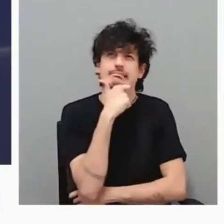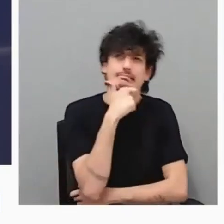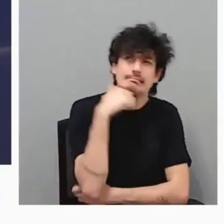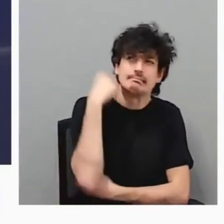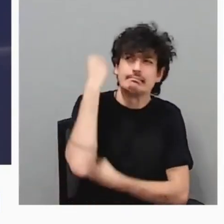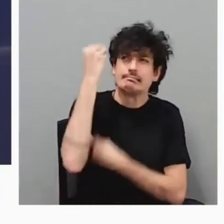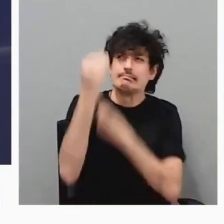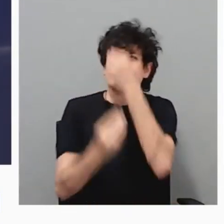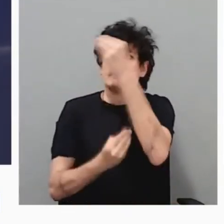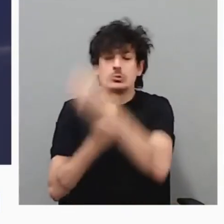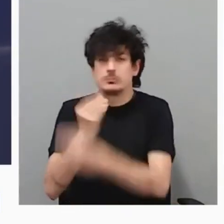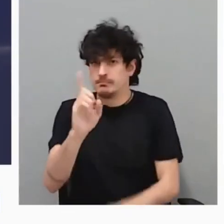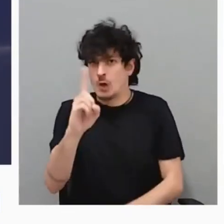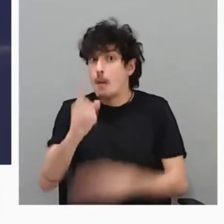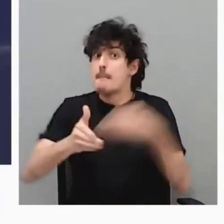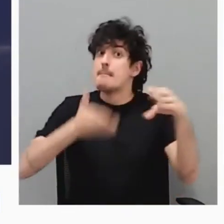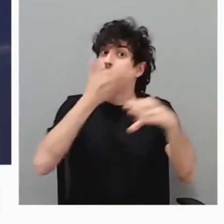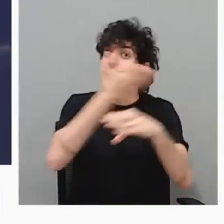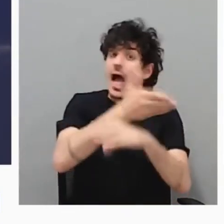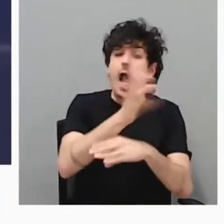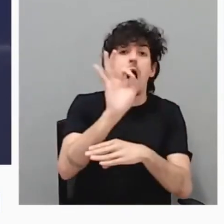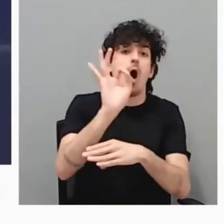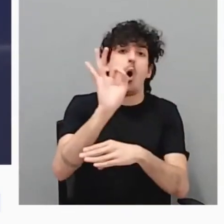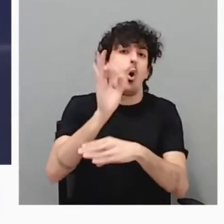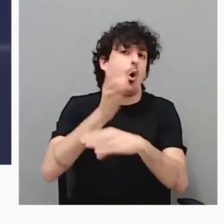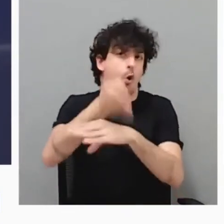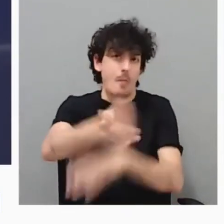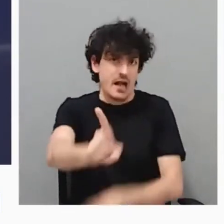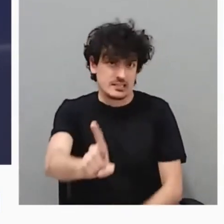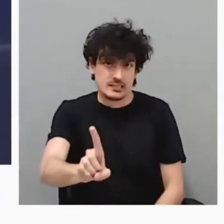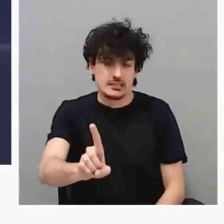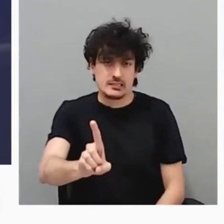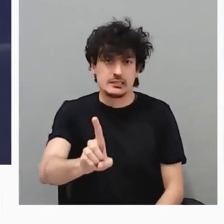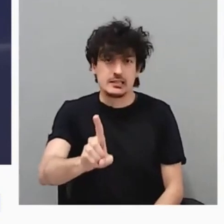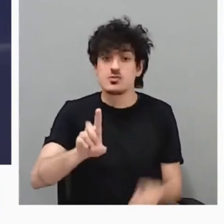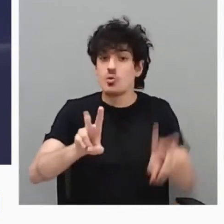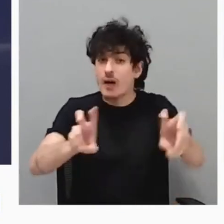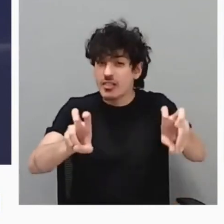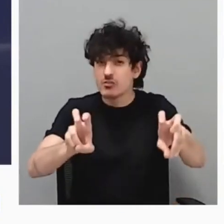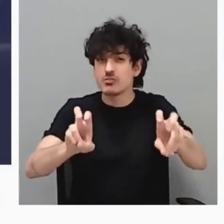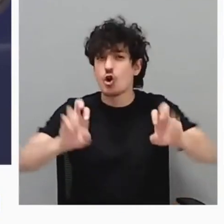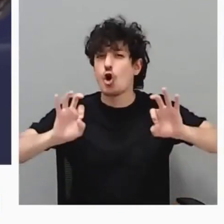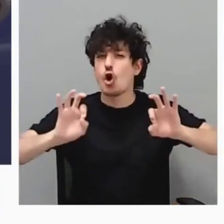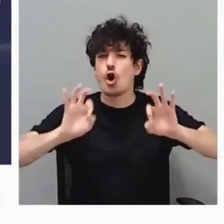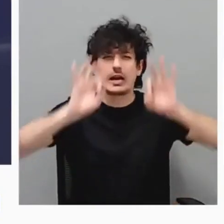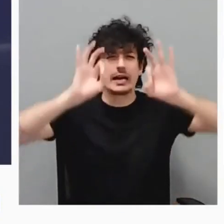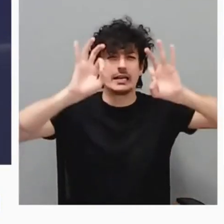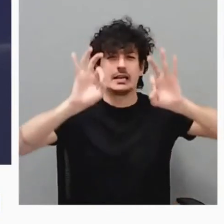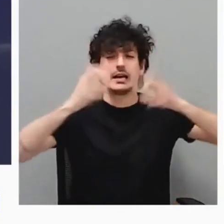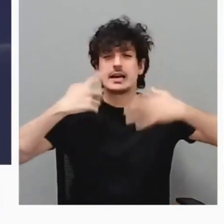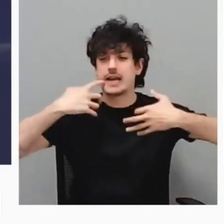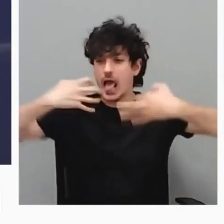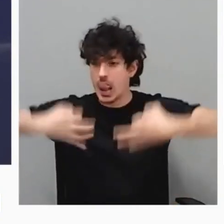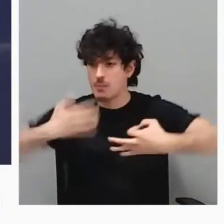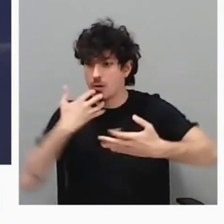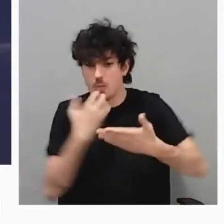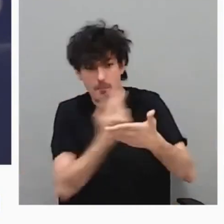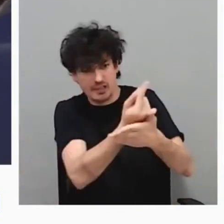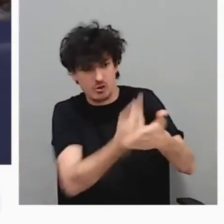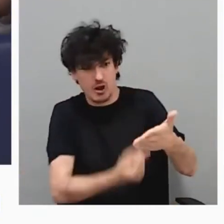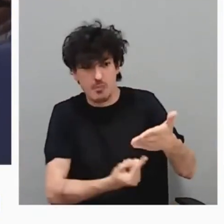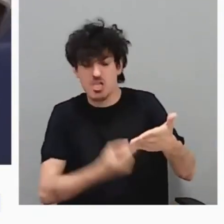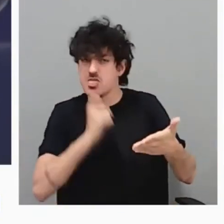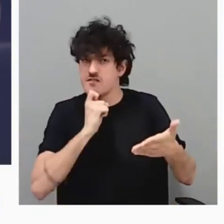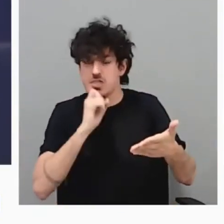mismo, o innovamos o no innovamos. La innovación tiene que ser concreta, real. Hacer un pictograma no es complicado, es complicado